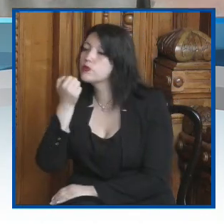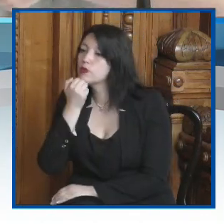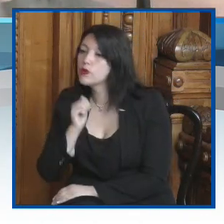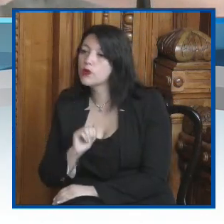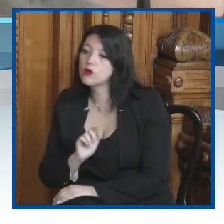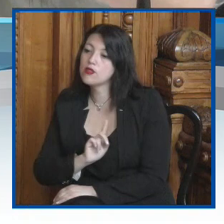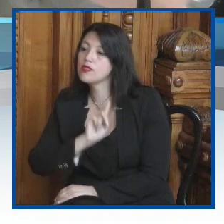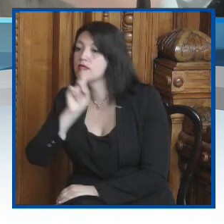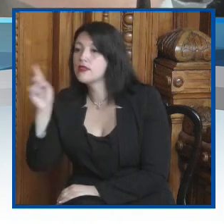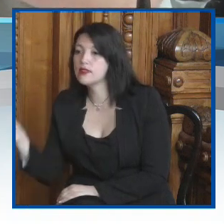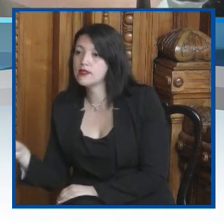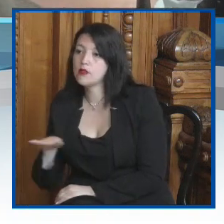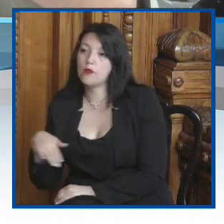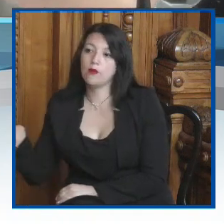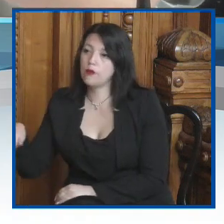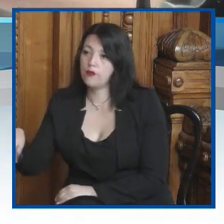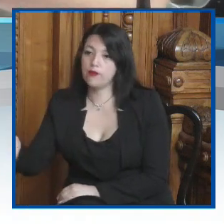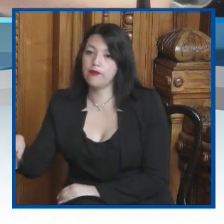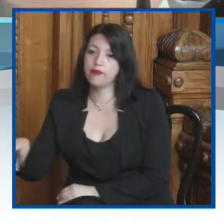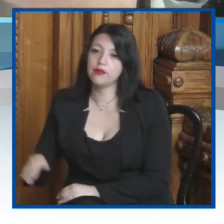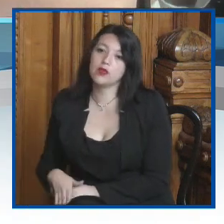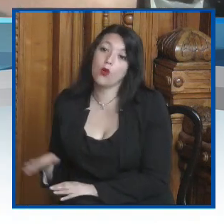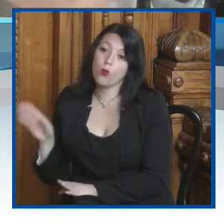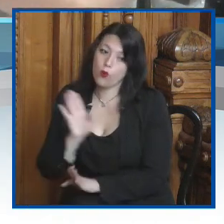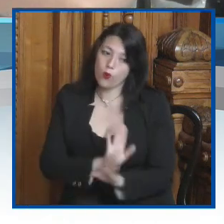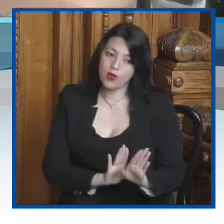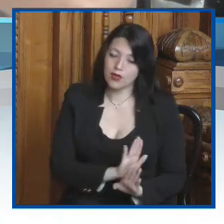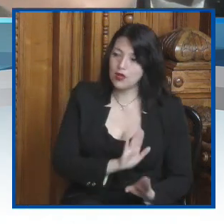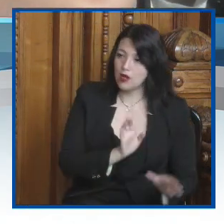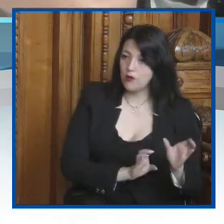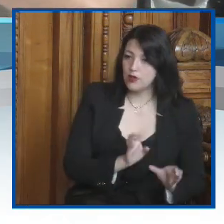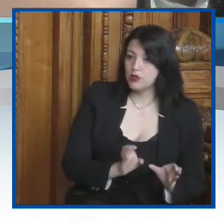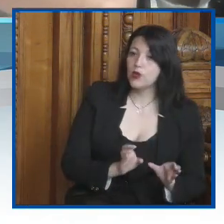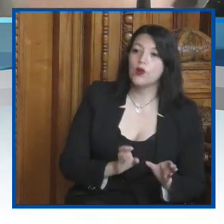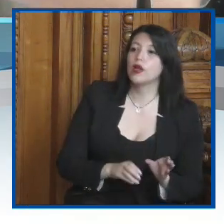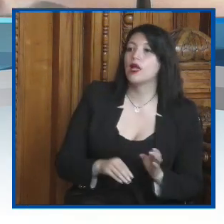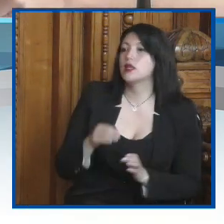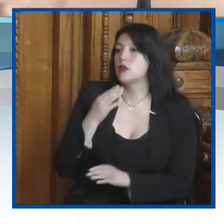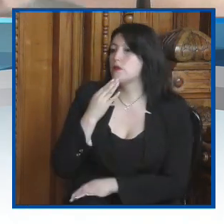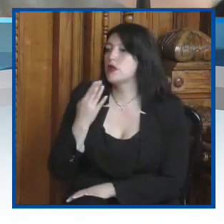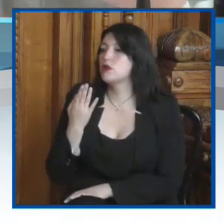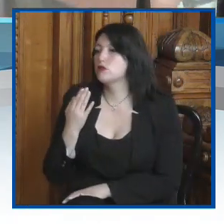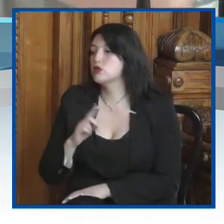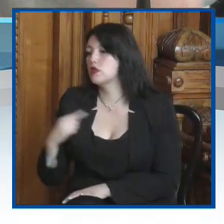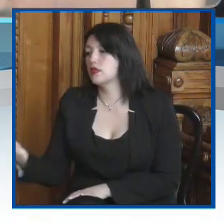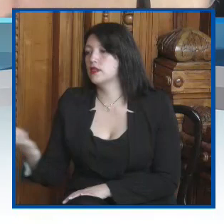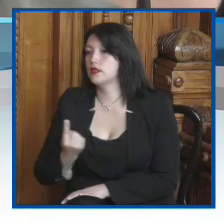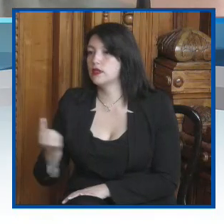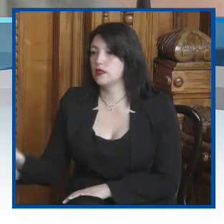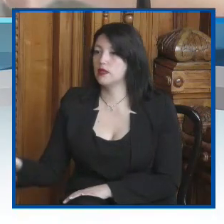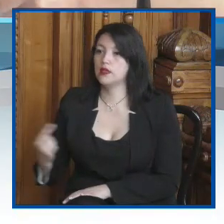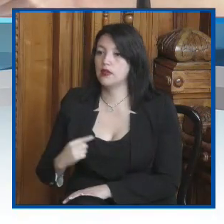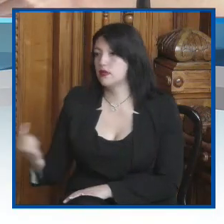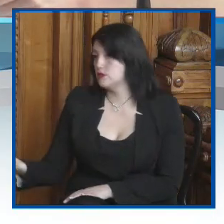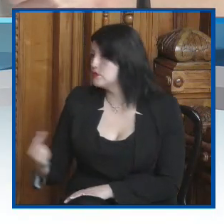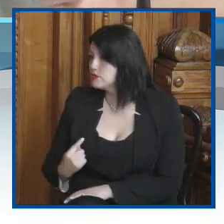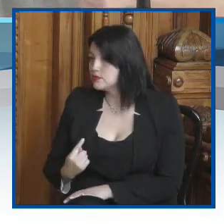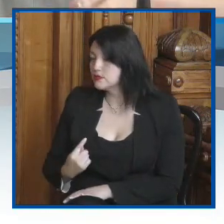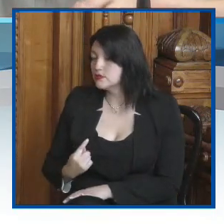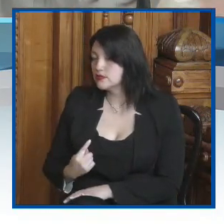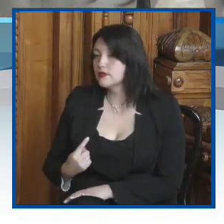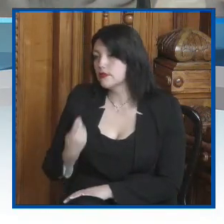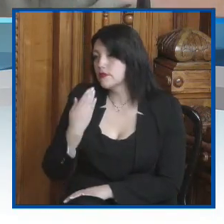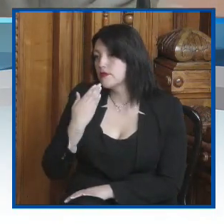vaya con el móvil, gaste nafta, no esté cuidando a la gente, le deje un papel o vaya y no haya nadie, tenga que volver, vuelva, venga y vuelva y venga.